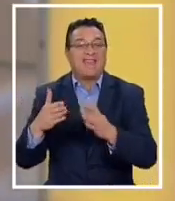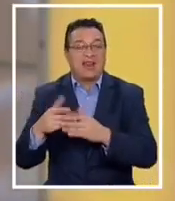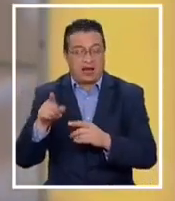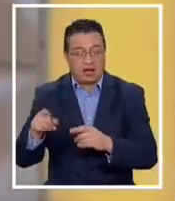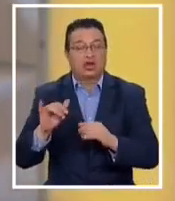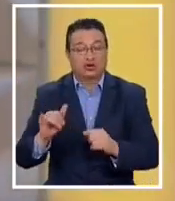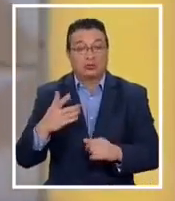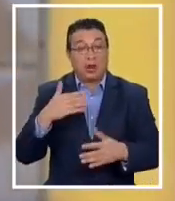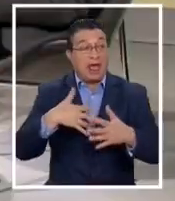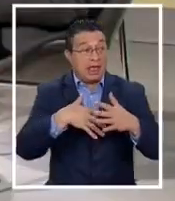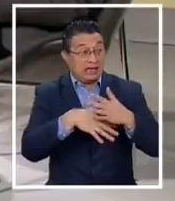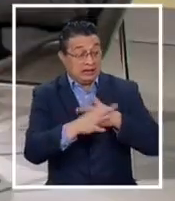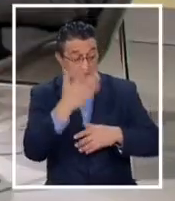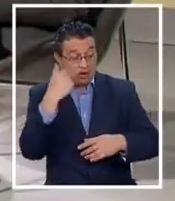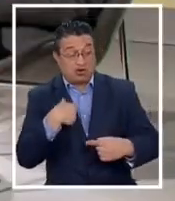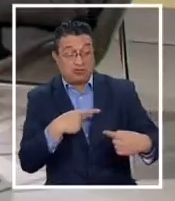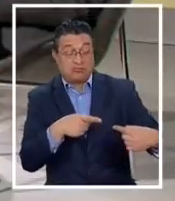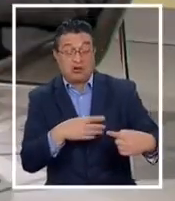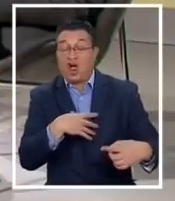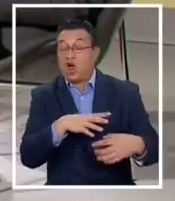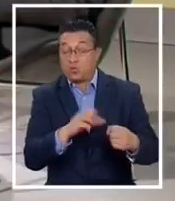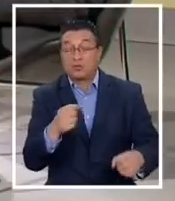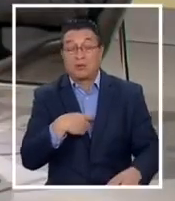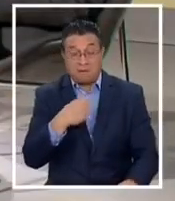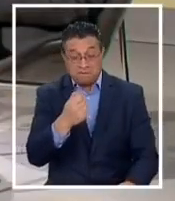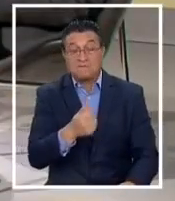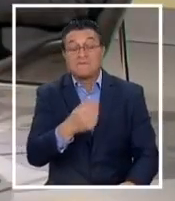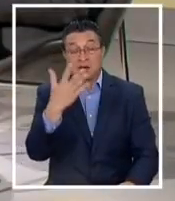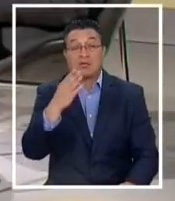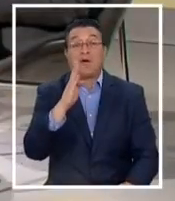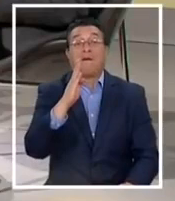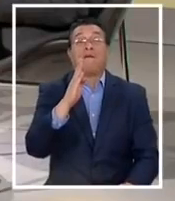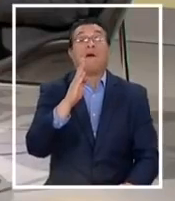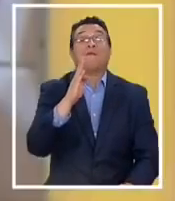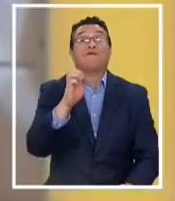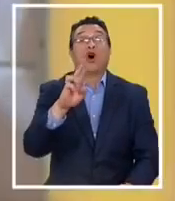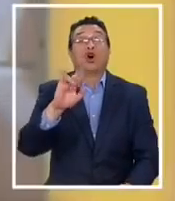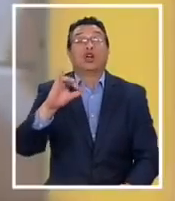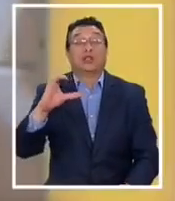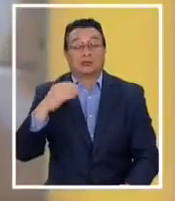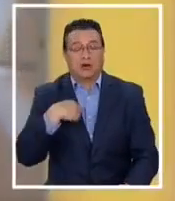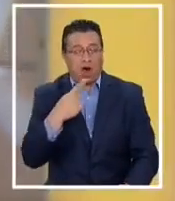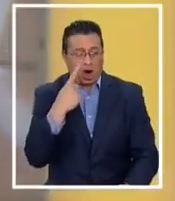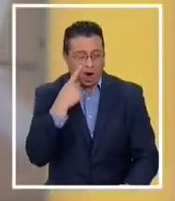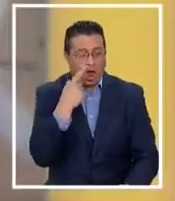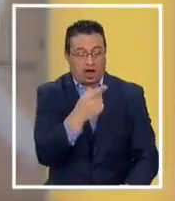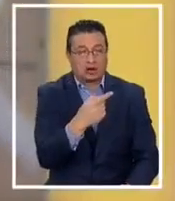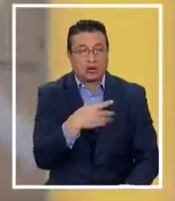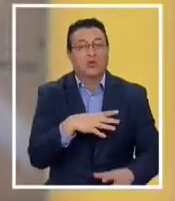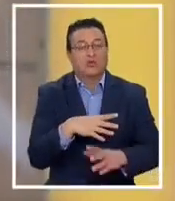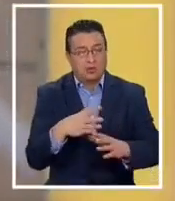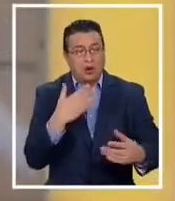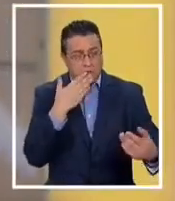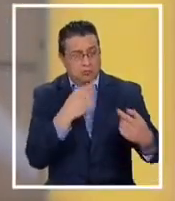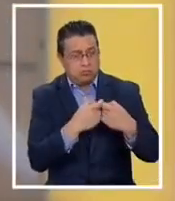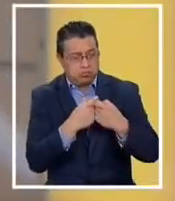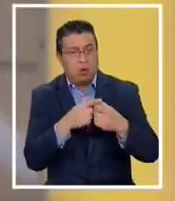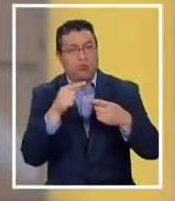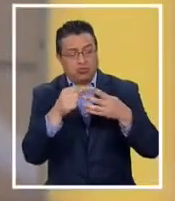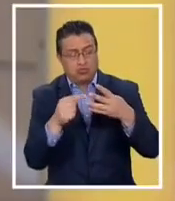hemos tenido con el 15 la valoraba mucho a gabriel lo conozco hemos discutido tenemos mucha sintonía